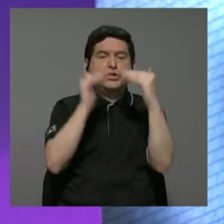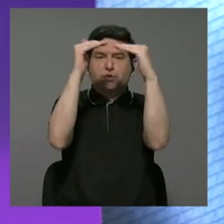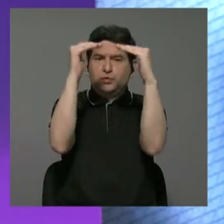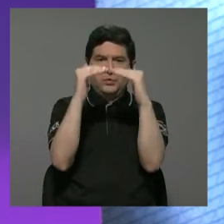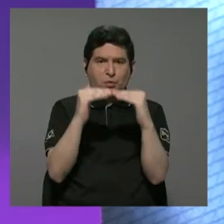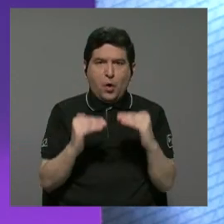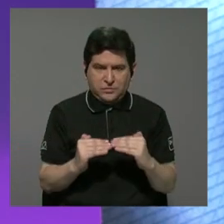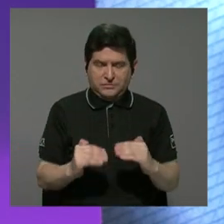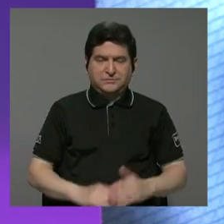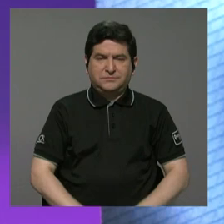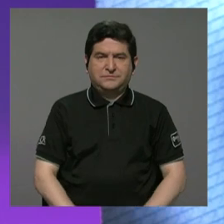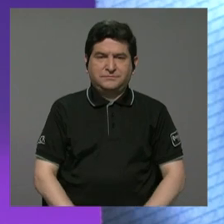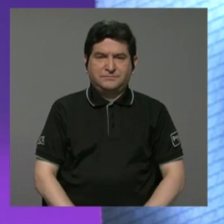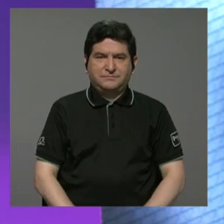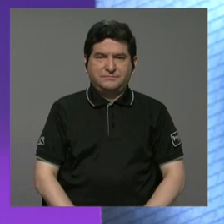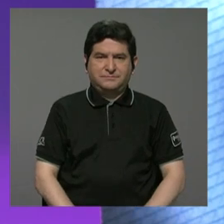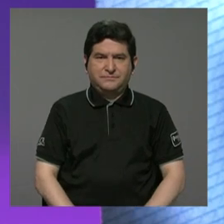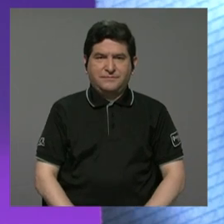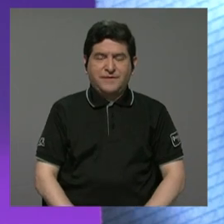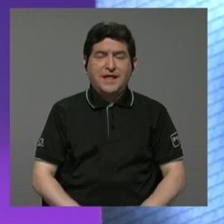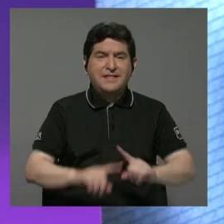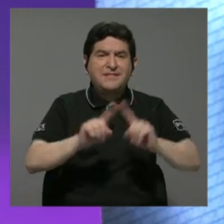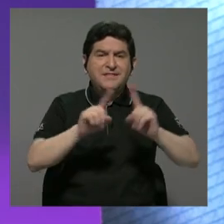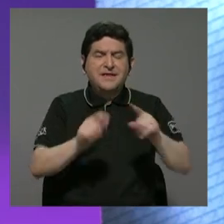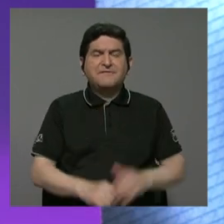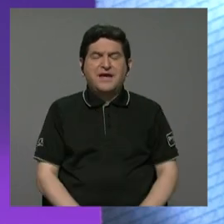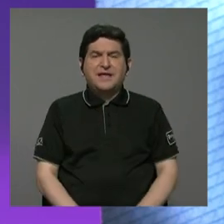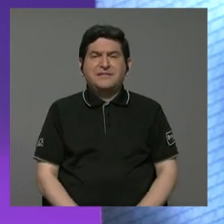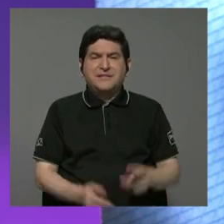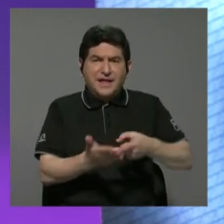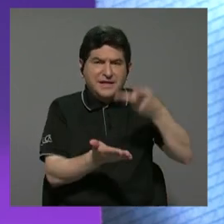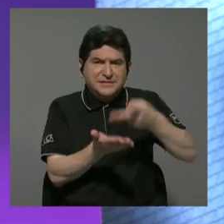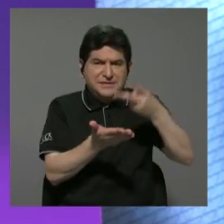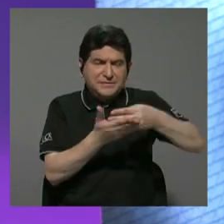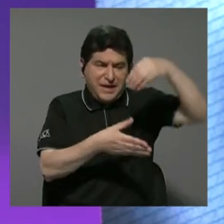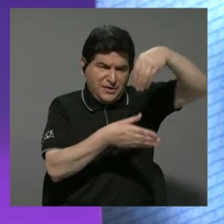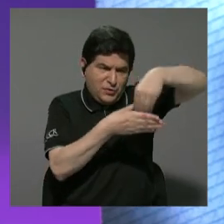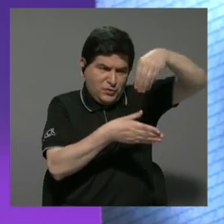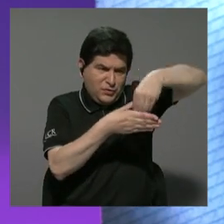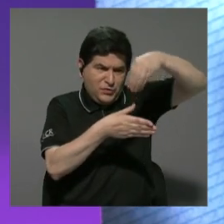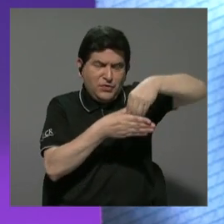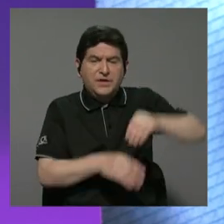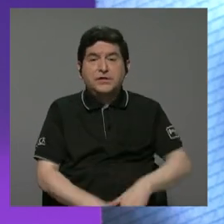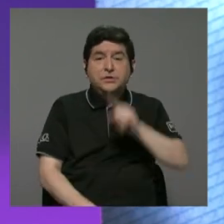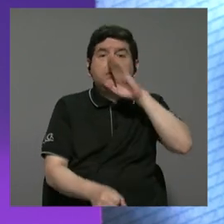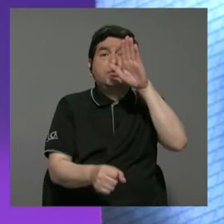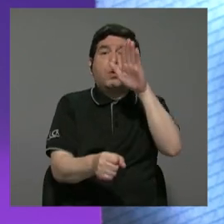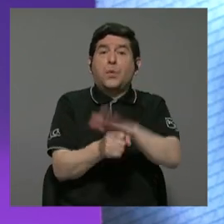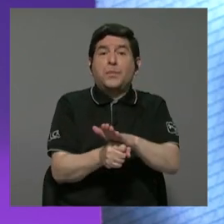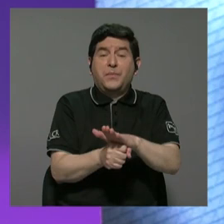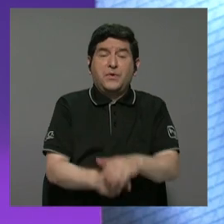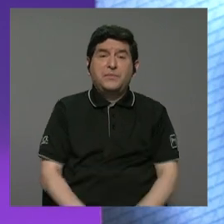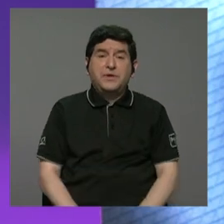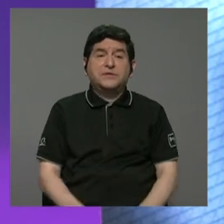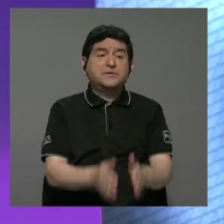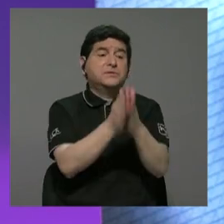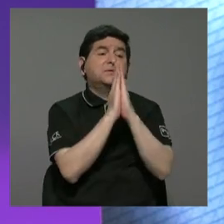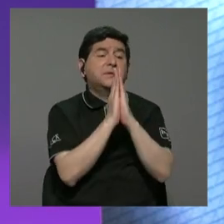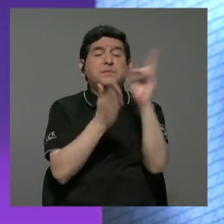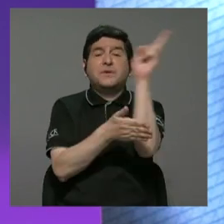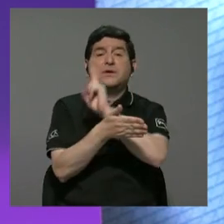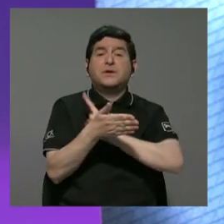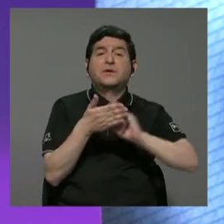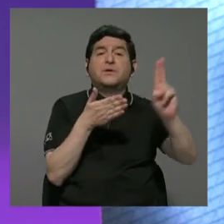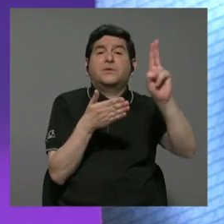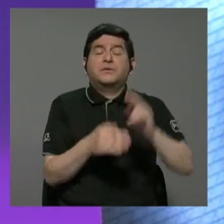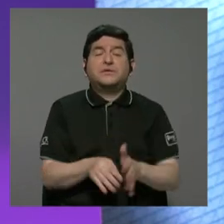Por ejemplo, los rubros que se contabilizan, ¿verdad?, y los compromisos, por ejemplo, que se le solicitan a las